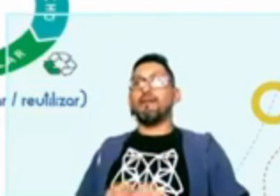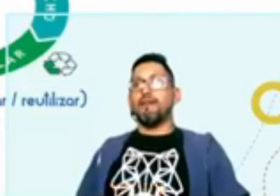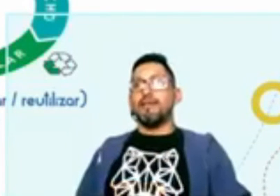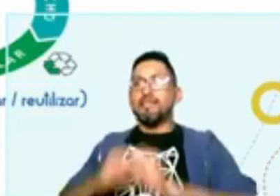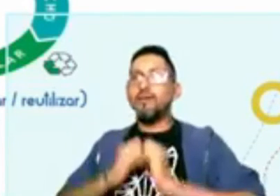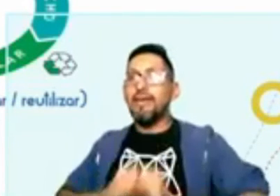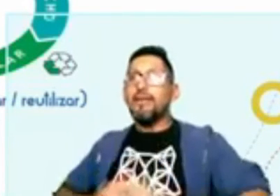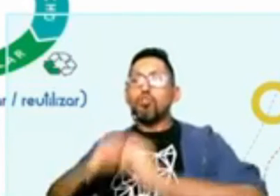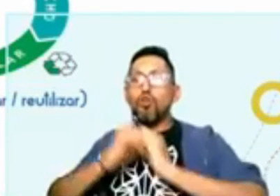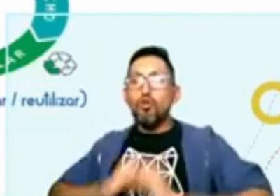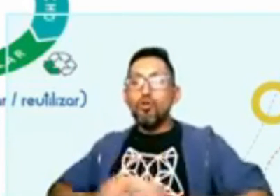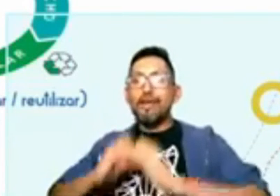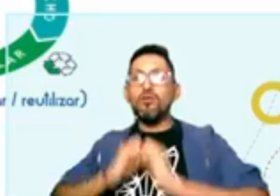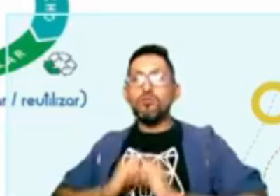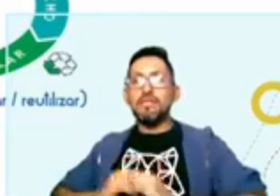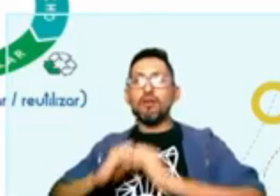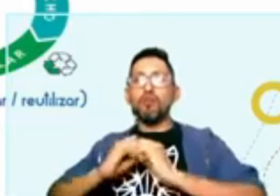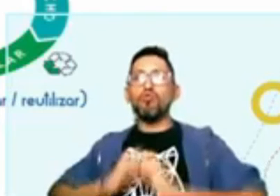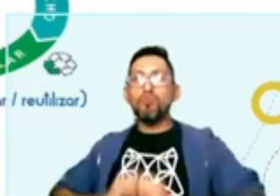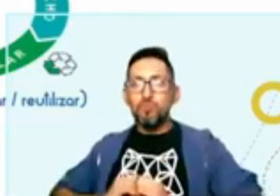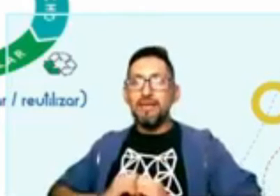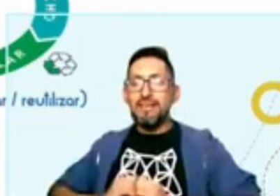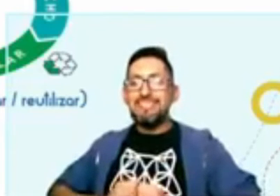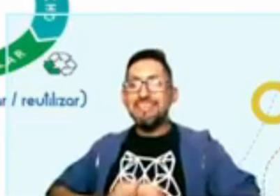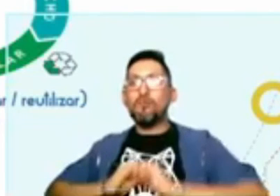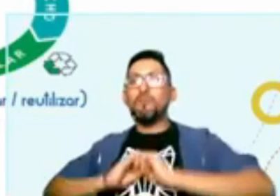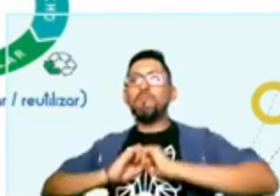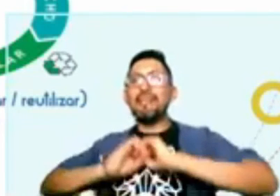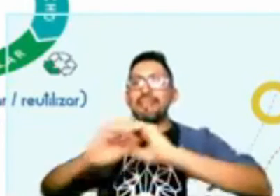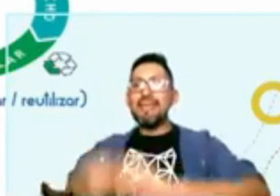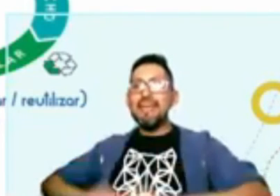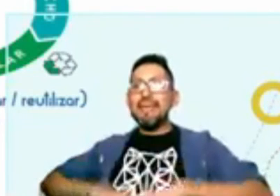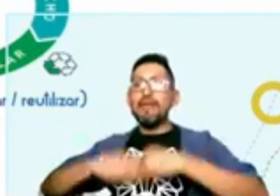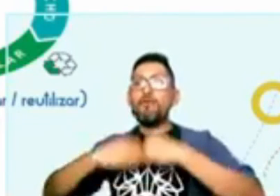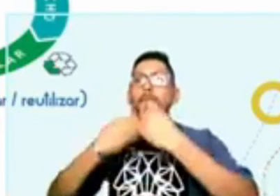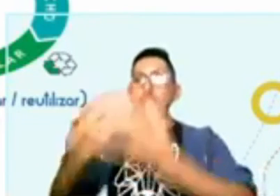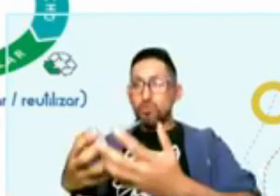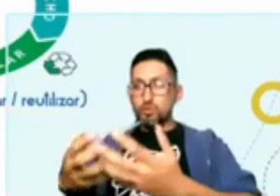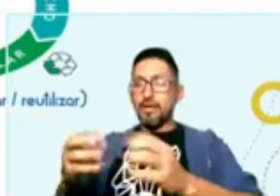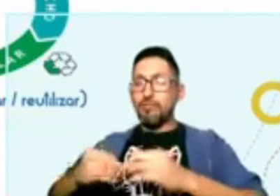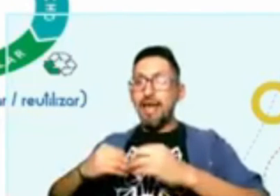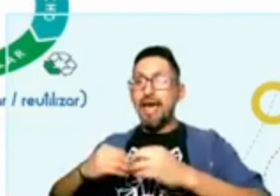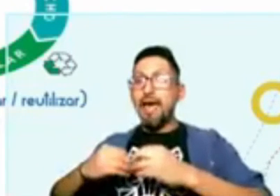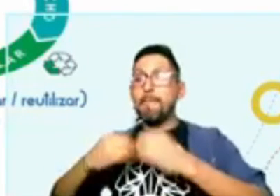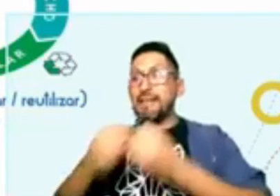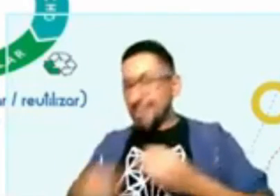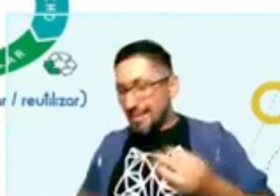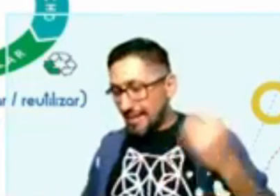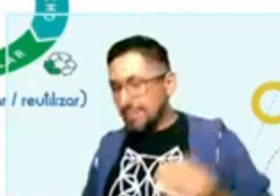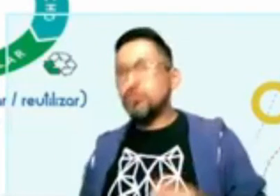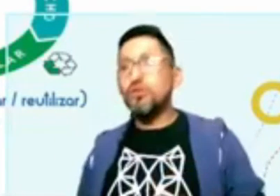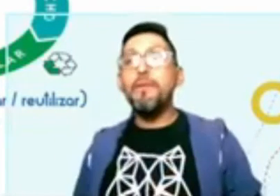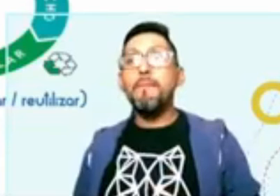nunca, sino que todo lo que no se consume se convierte en un precursor, en un